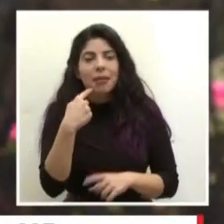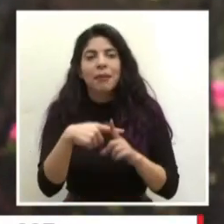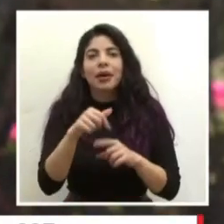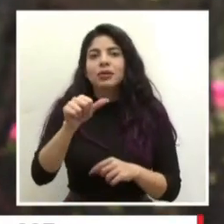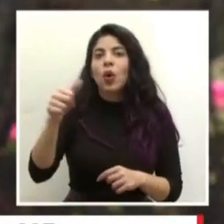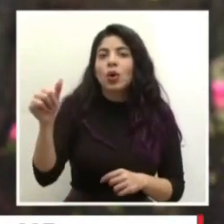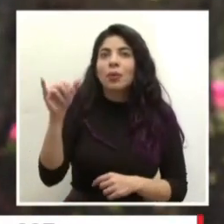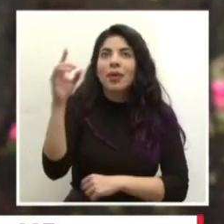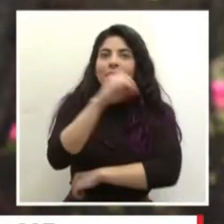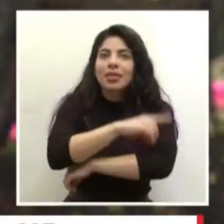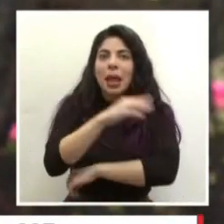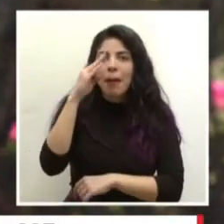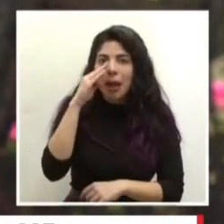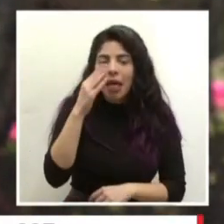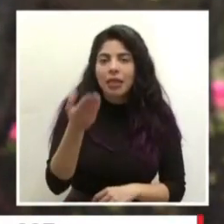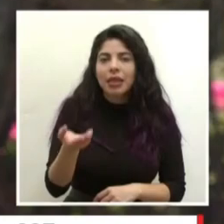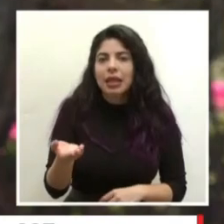como el Día de la Madre,